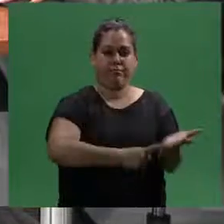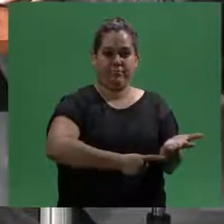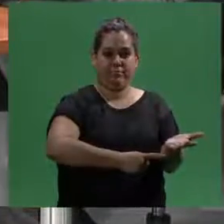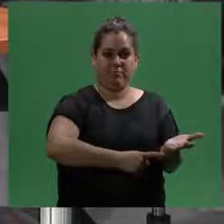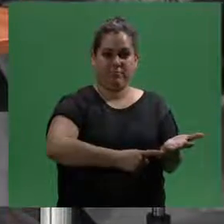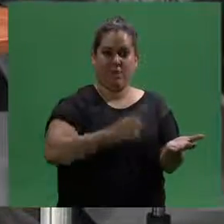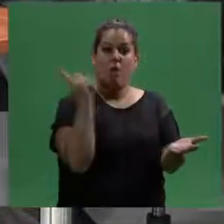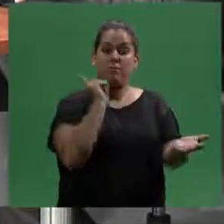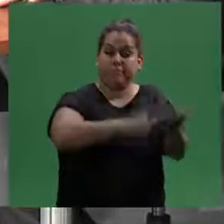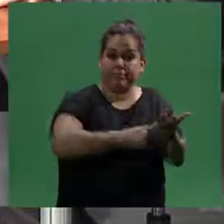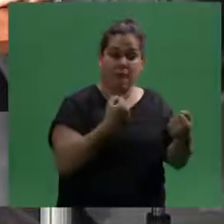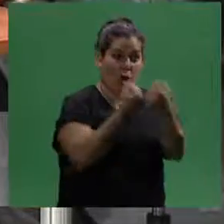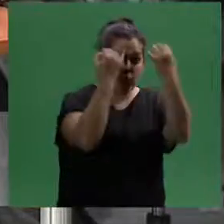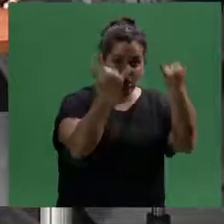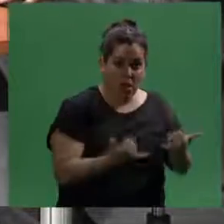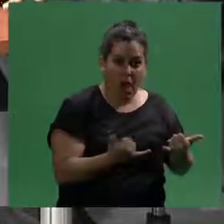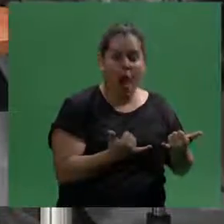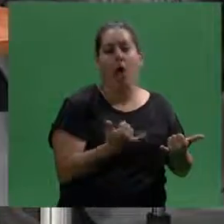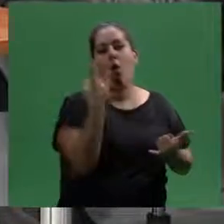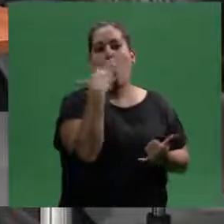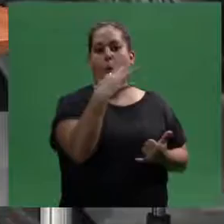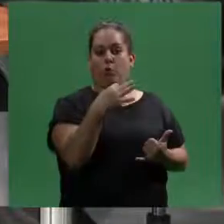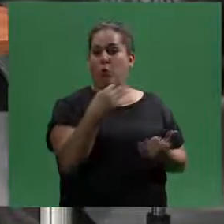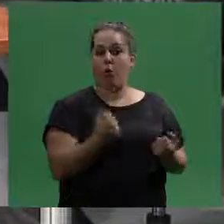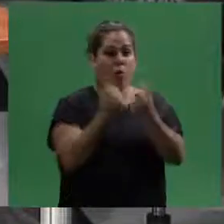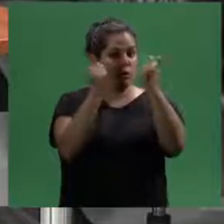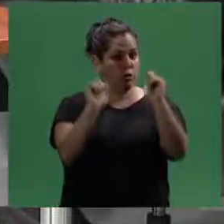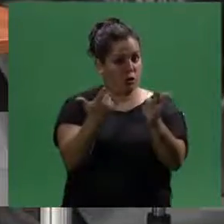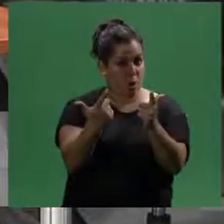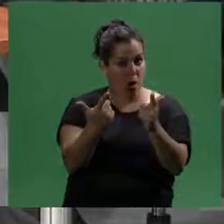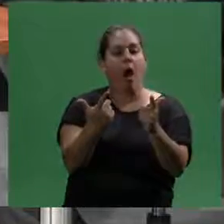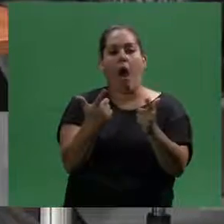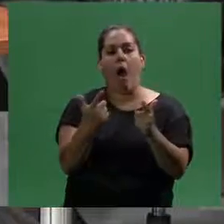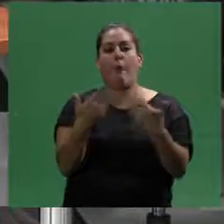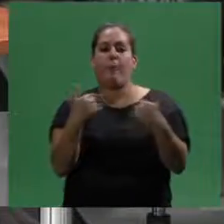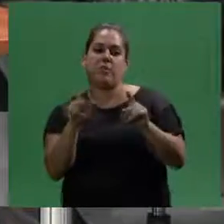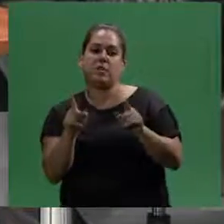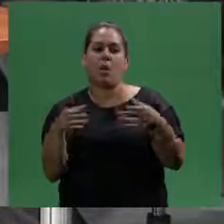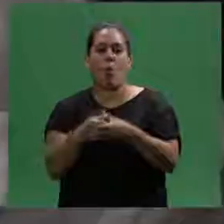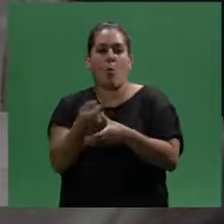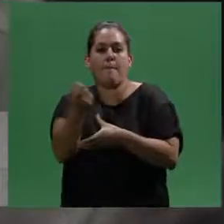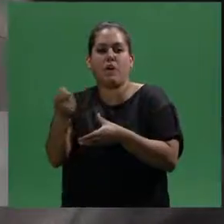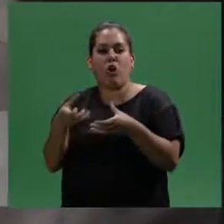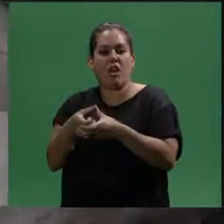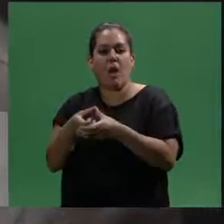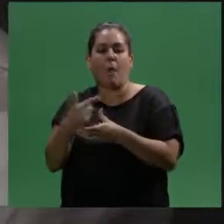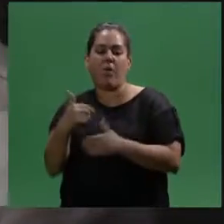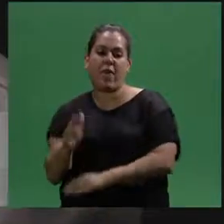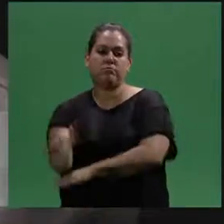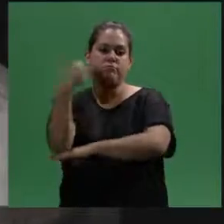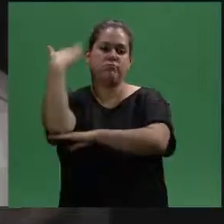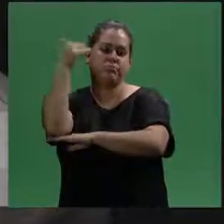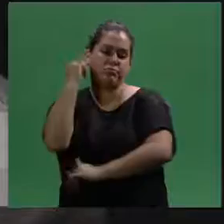dictaminando. Cuando hay acuerdo, dictamen único; cuando no hay acuerdo, obviamente con la posibilidad que las minorías se expresen a través de